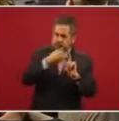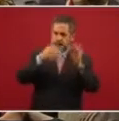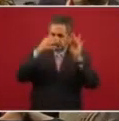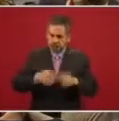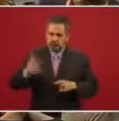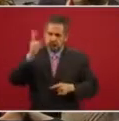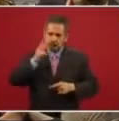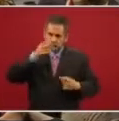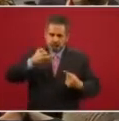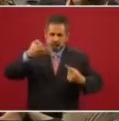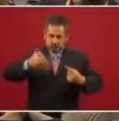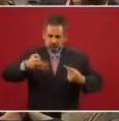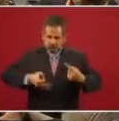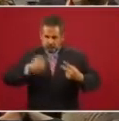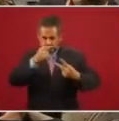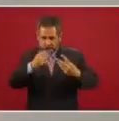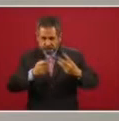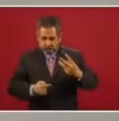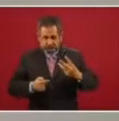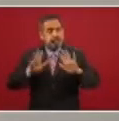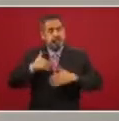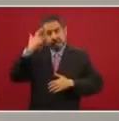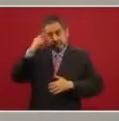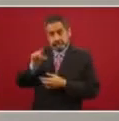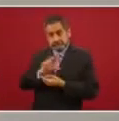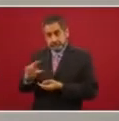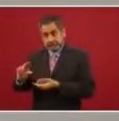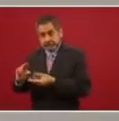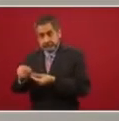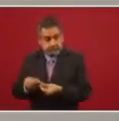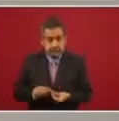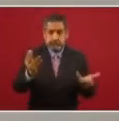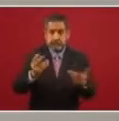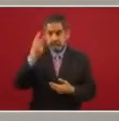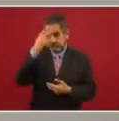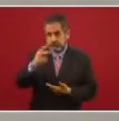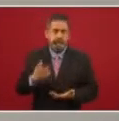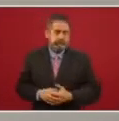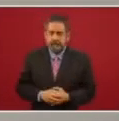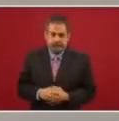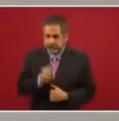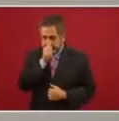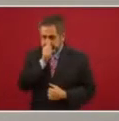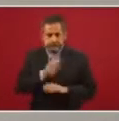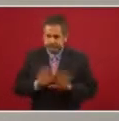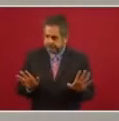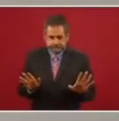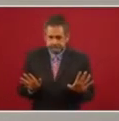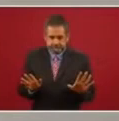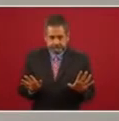que pudiera justificar el uso de este producto en méjico para la seguridad de las